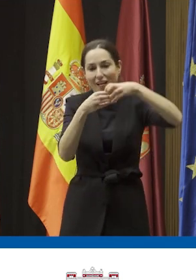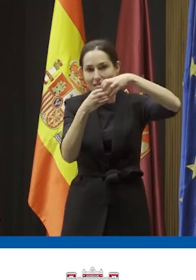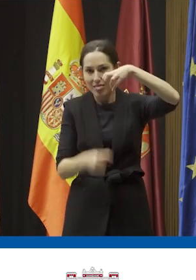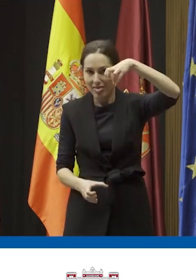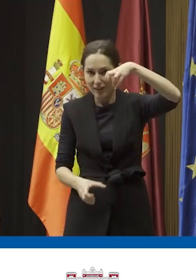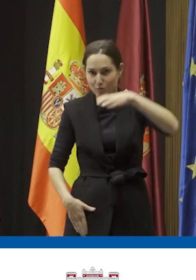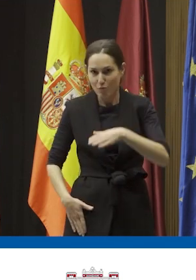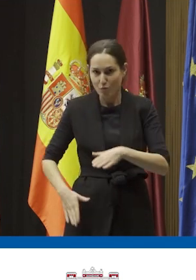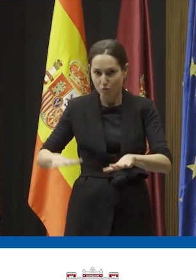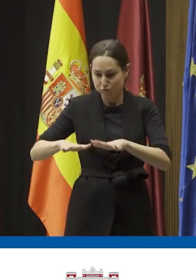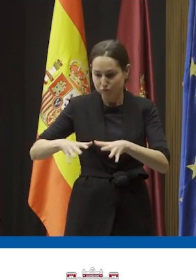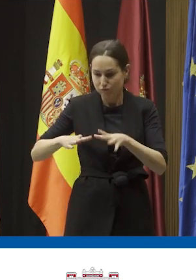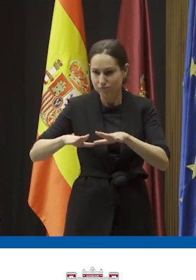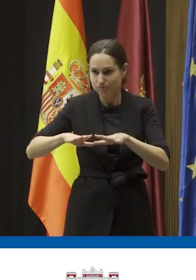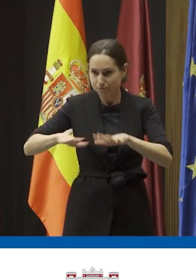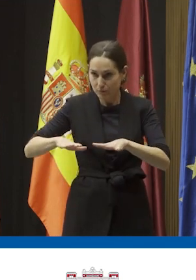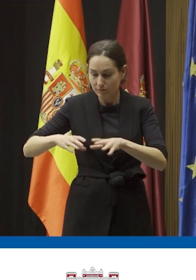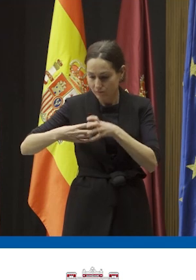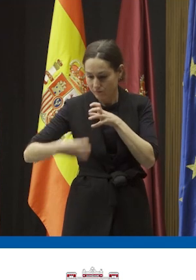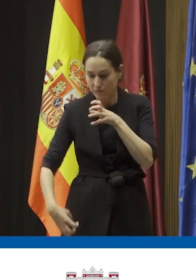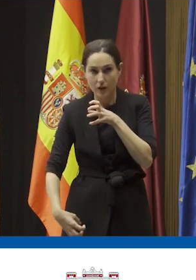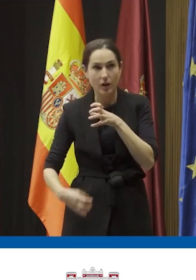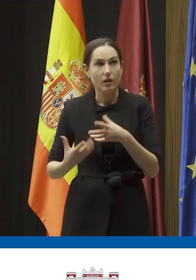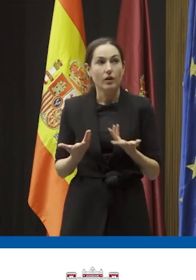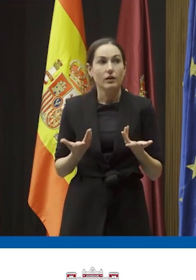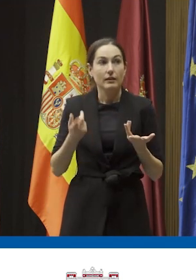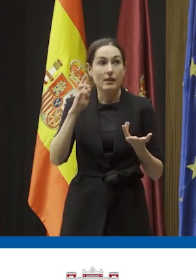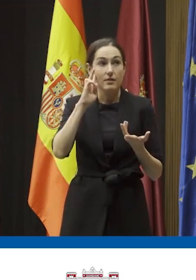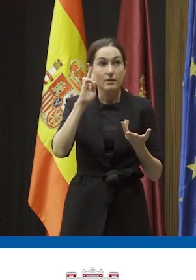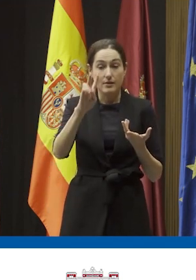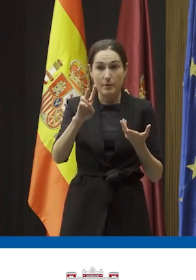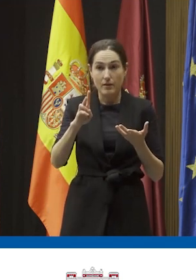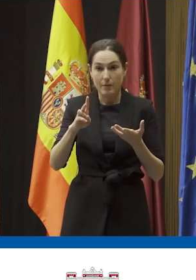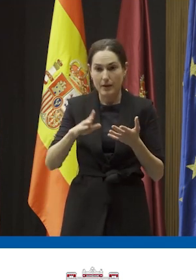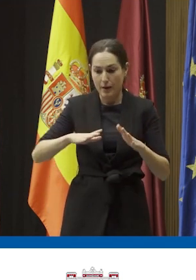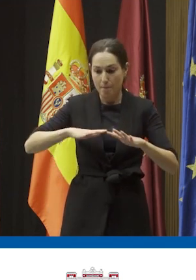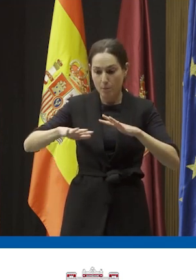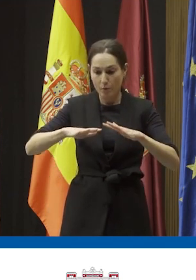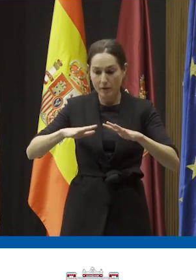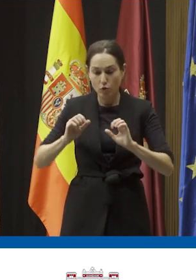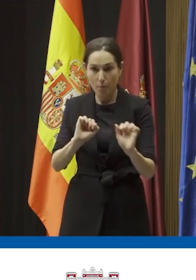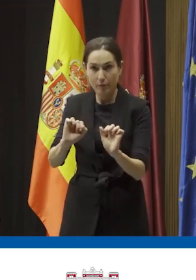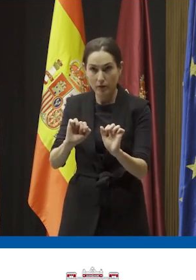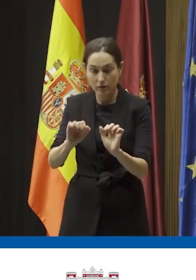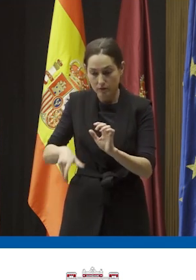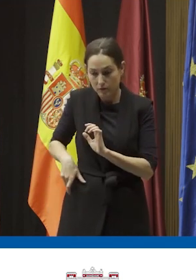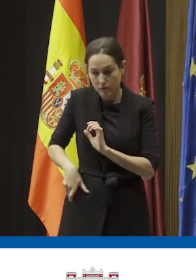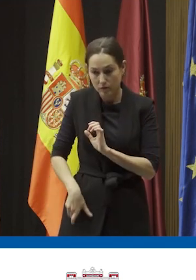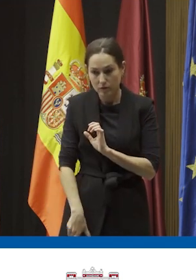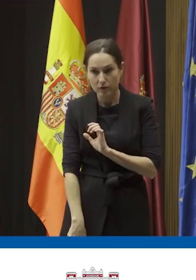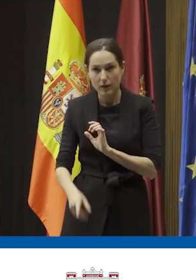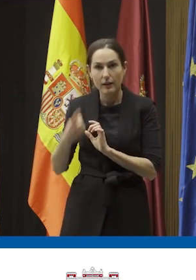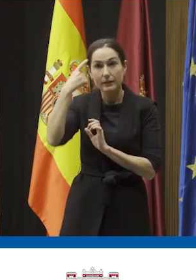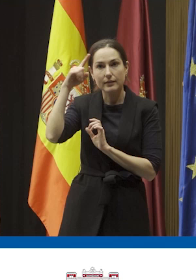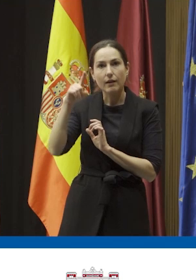por propia inercia del mundo animal se sabía que inmovilizar una extremidad fracturada